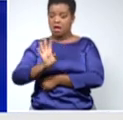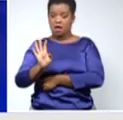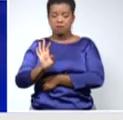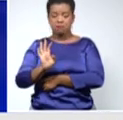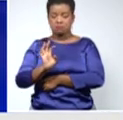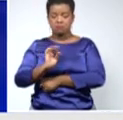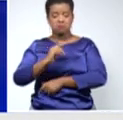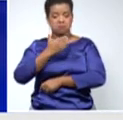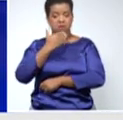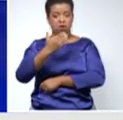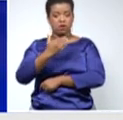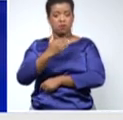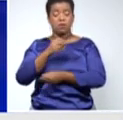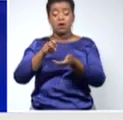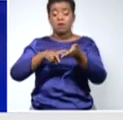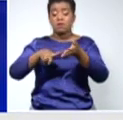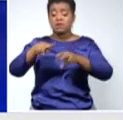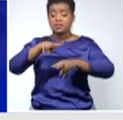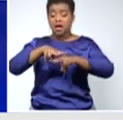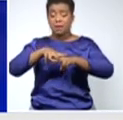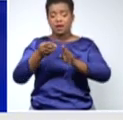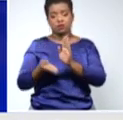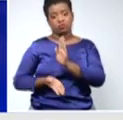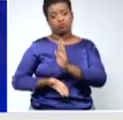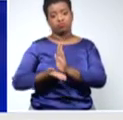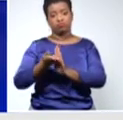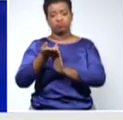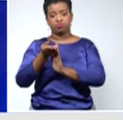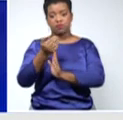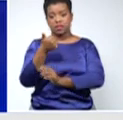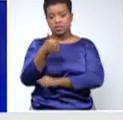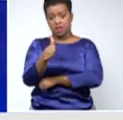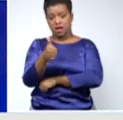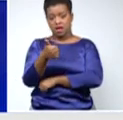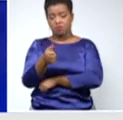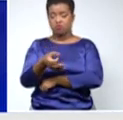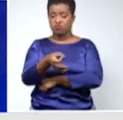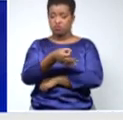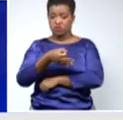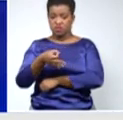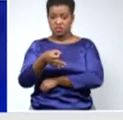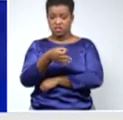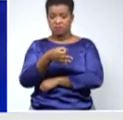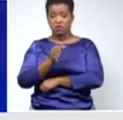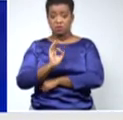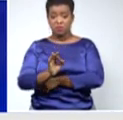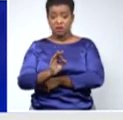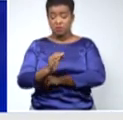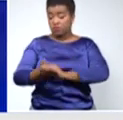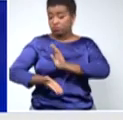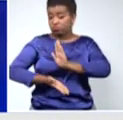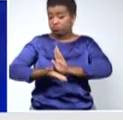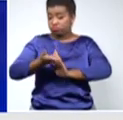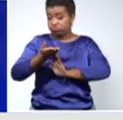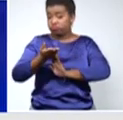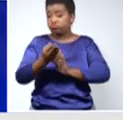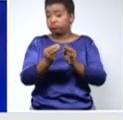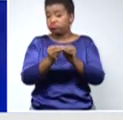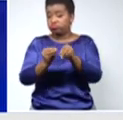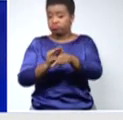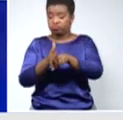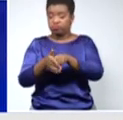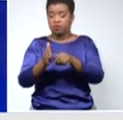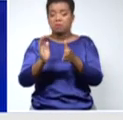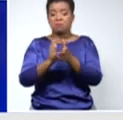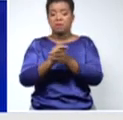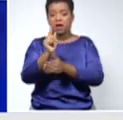provincia de La Habana incrementa a 10 los municipios que tienen las tasas más elevadas y Mayabeque con